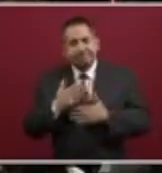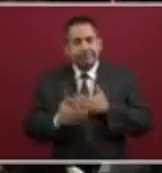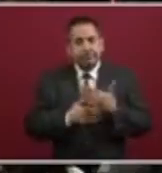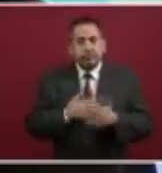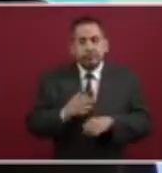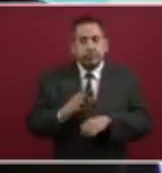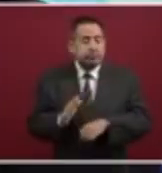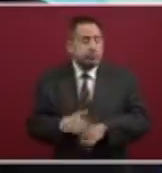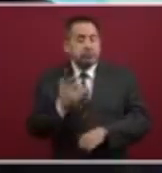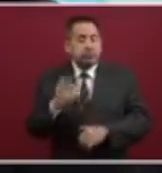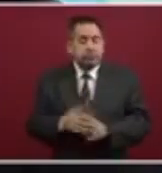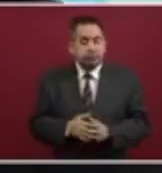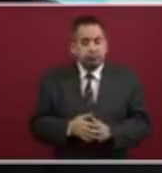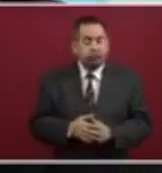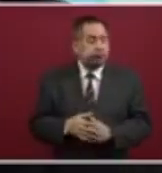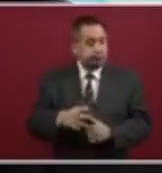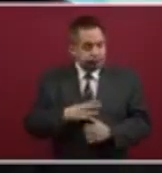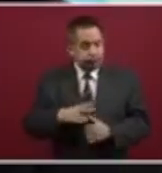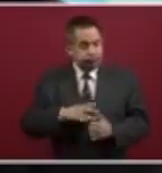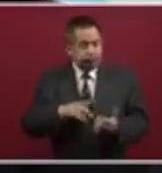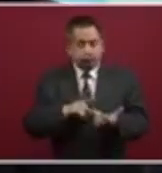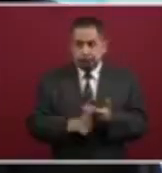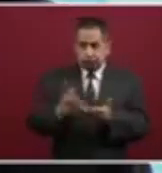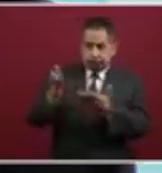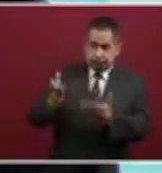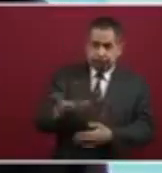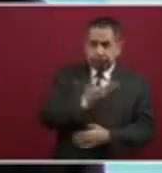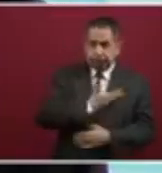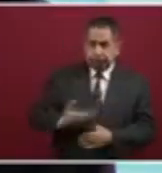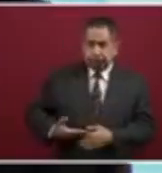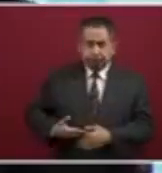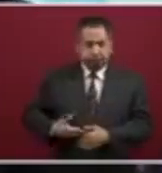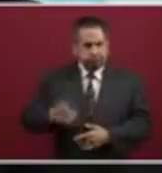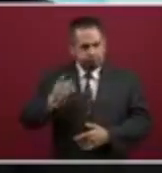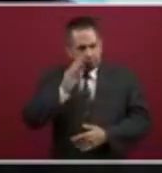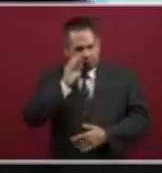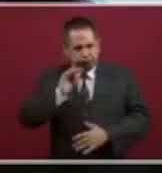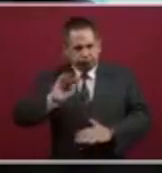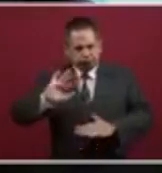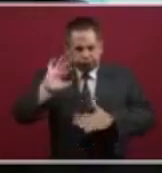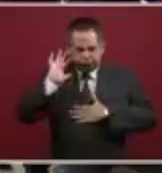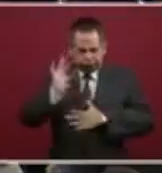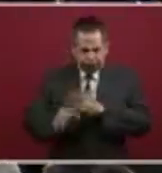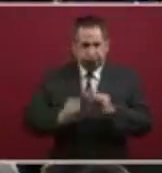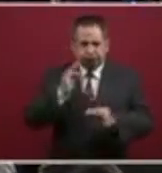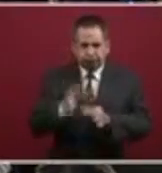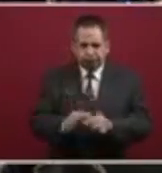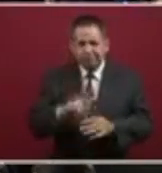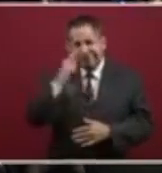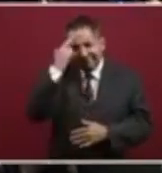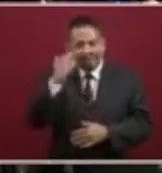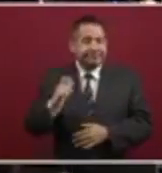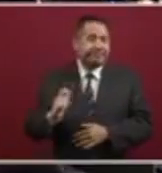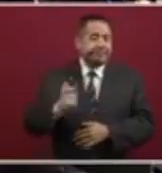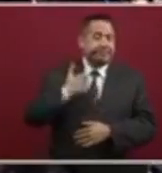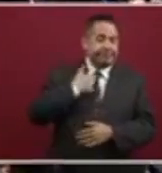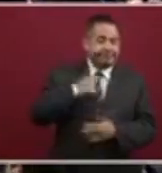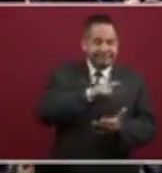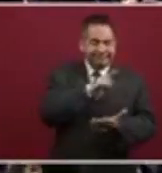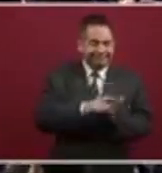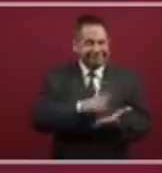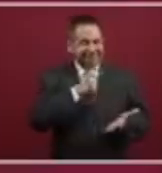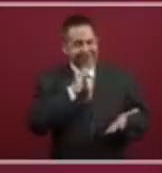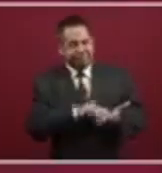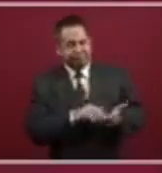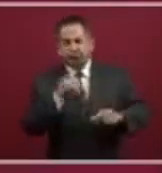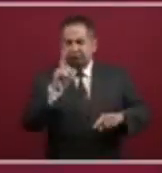primero cuentan con un presidente que cumple con su palabra, abrogó la reforma educativa con la creación